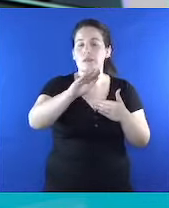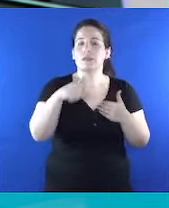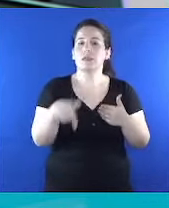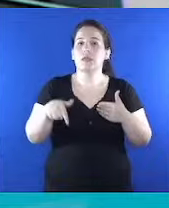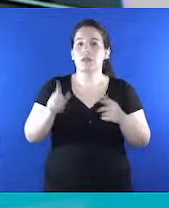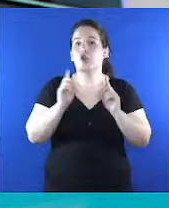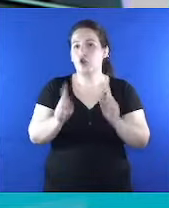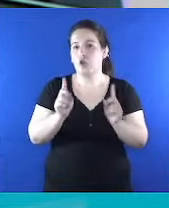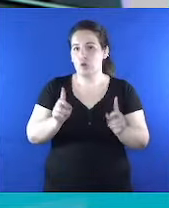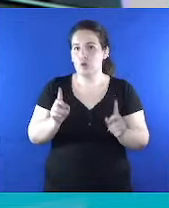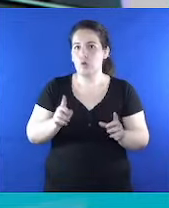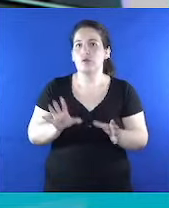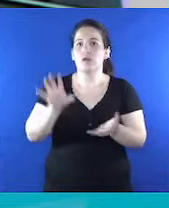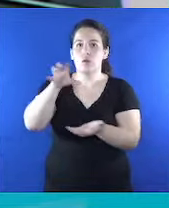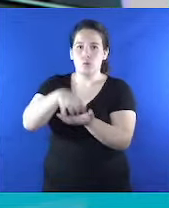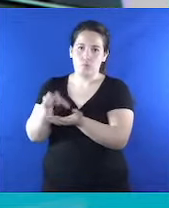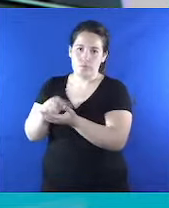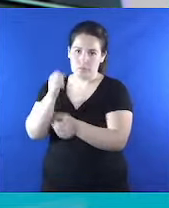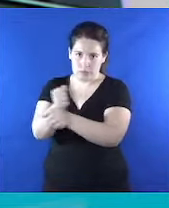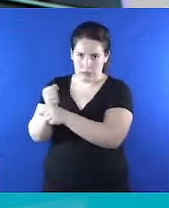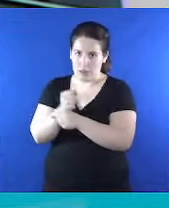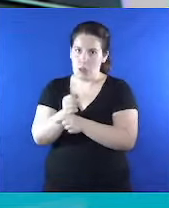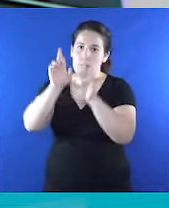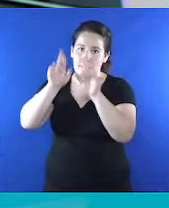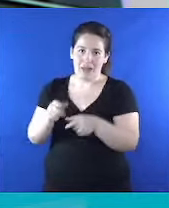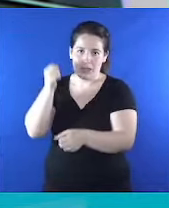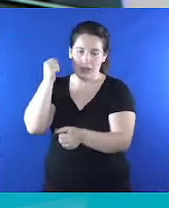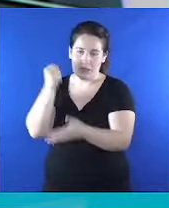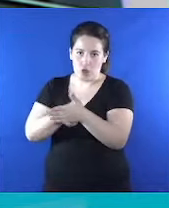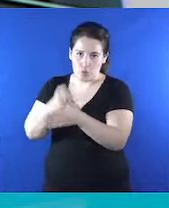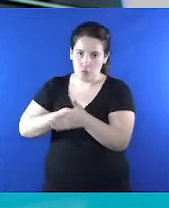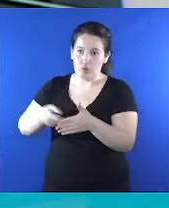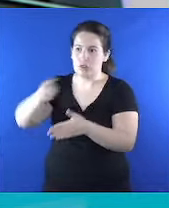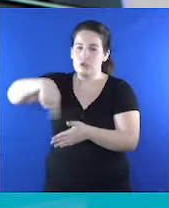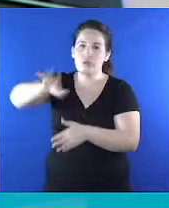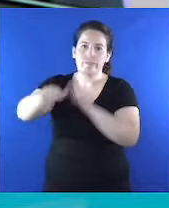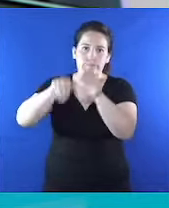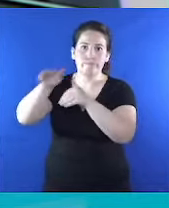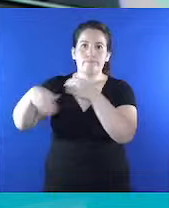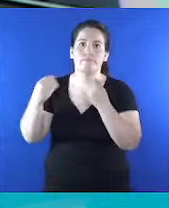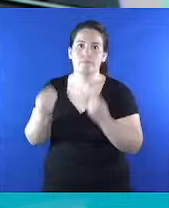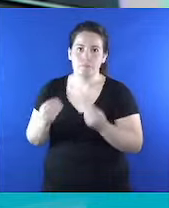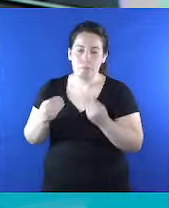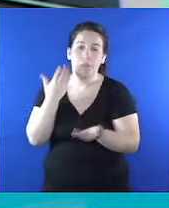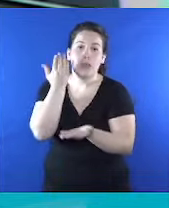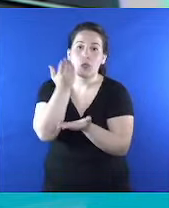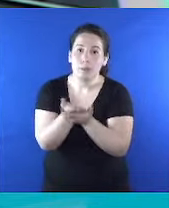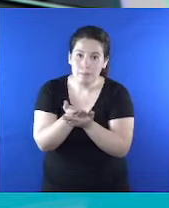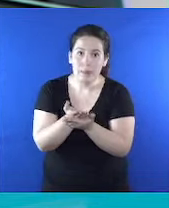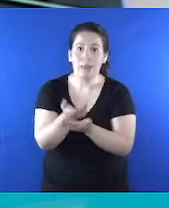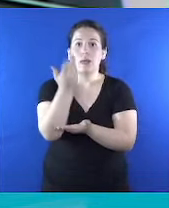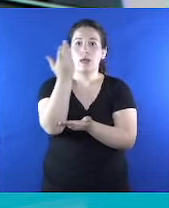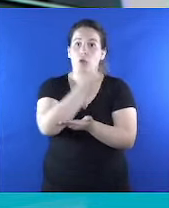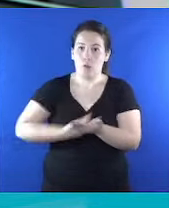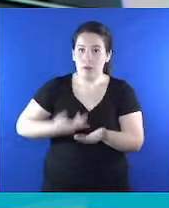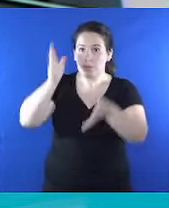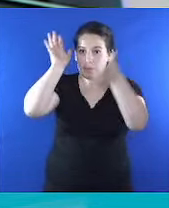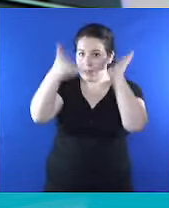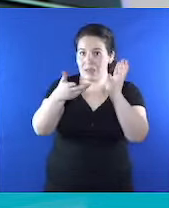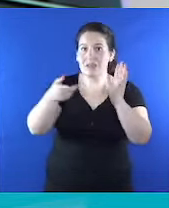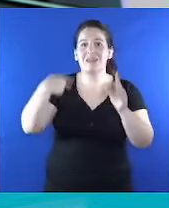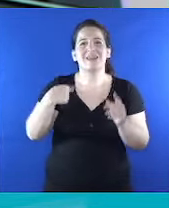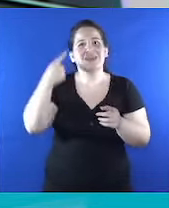con las centrales de trabajador en el plan de lucha que están convocando para pedirle al gobierno de Miley